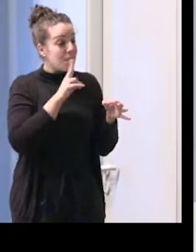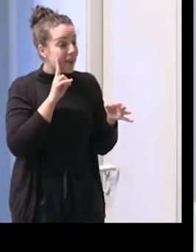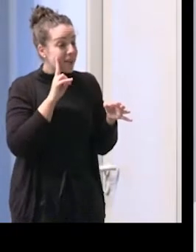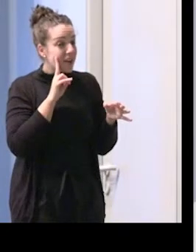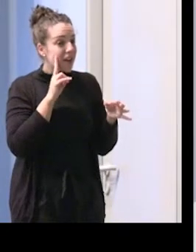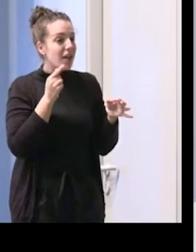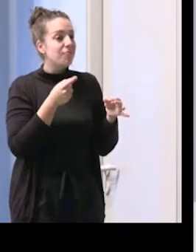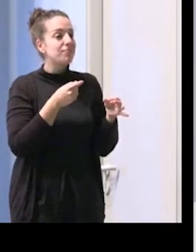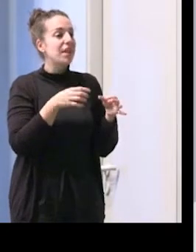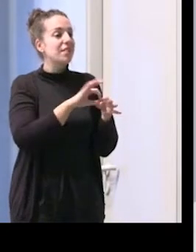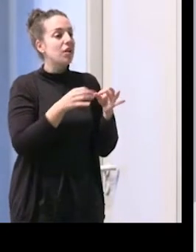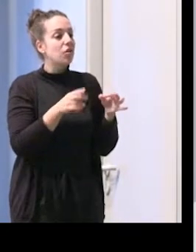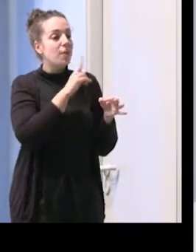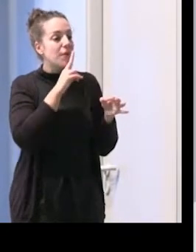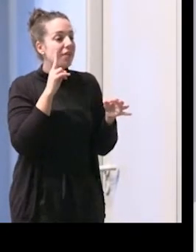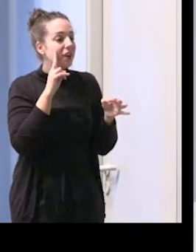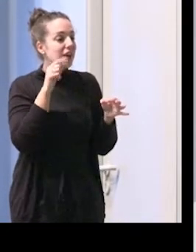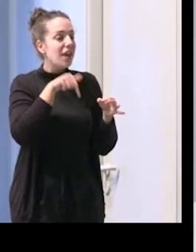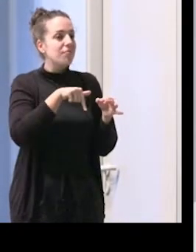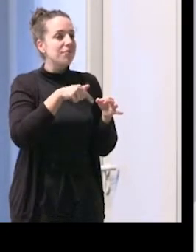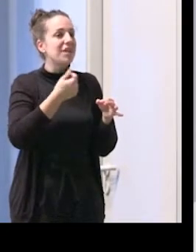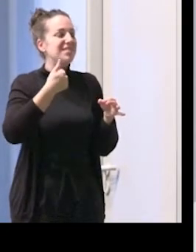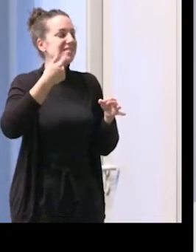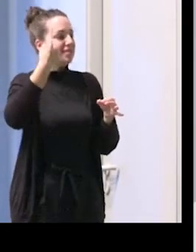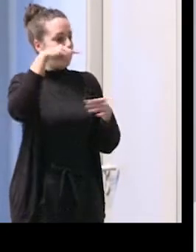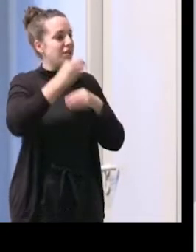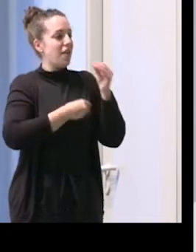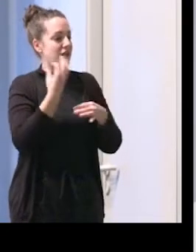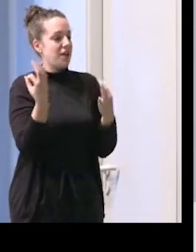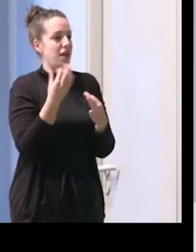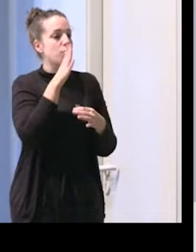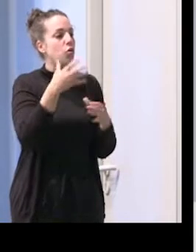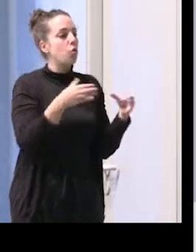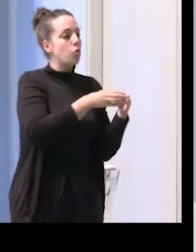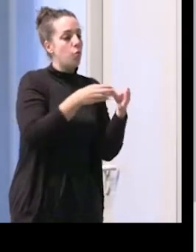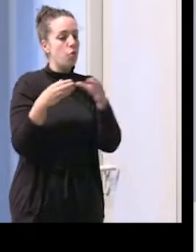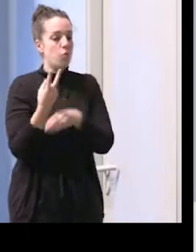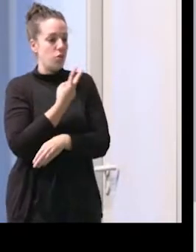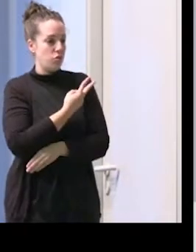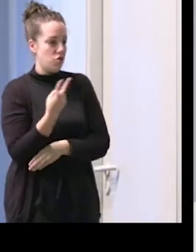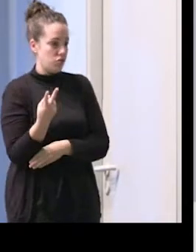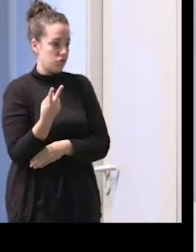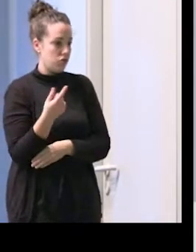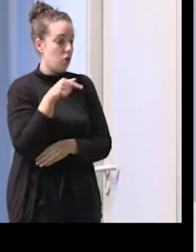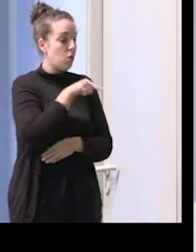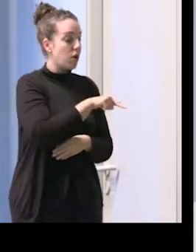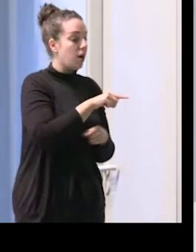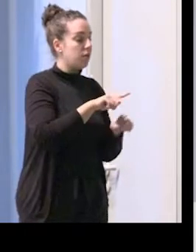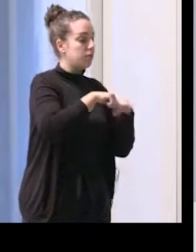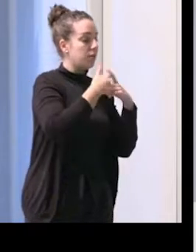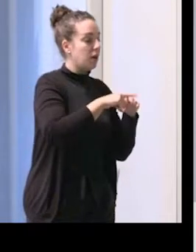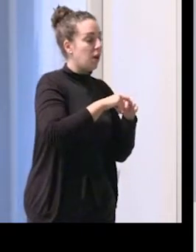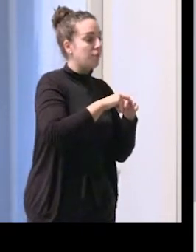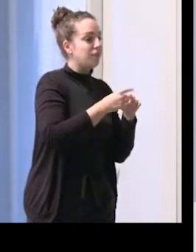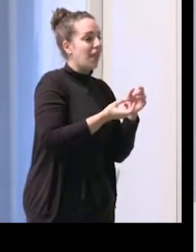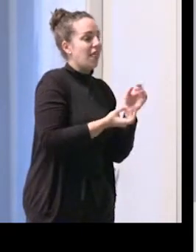que están bastante definidas en lo que van a hacer. Hay dos grandes grupos de células madres de la médula ósea. Una es la familia que va a producir